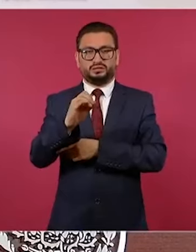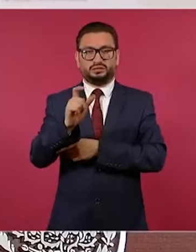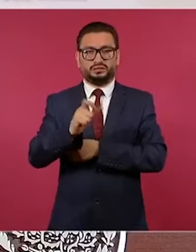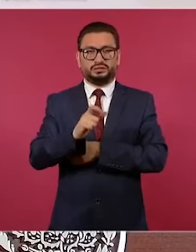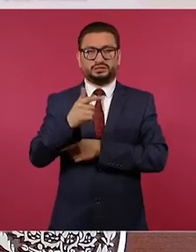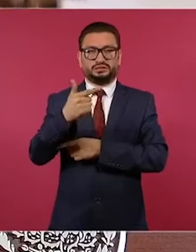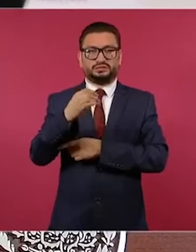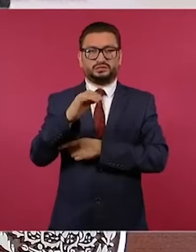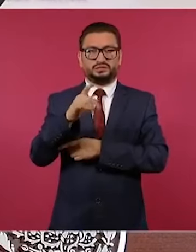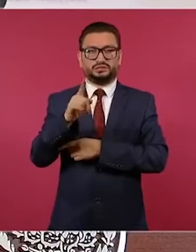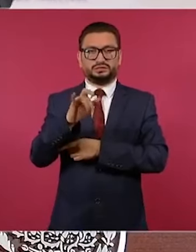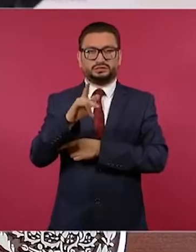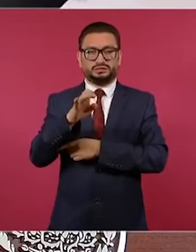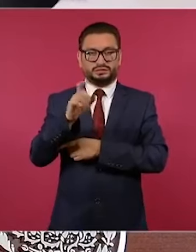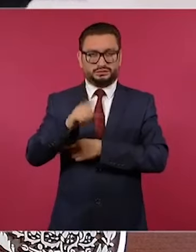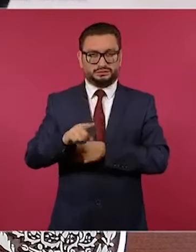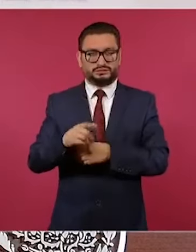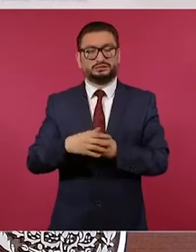que